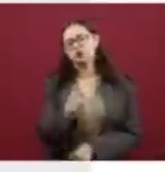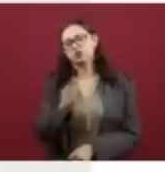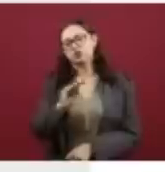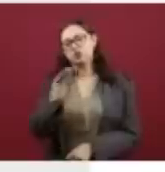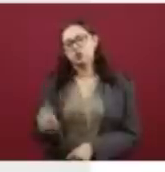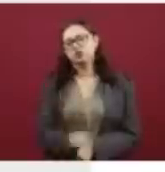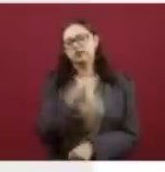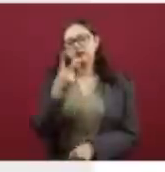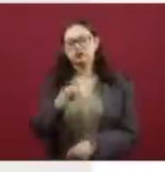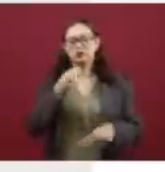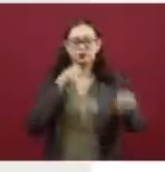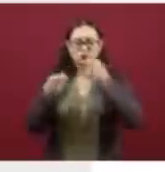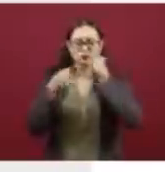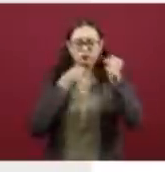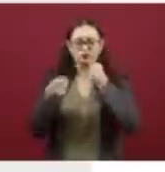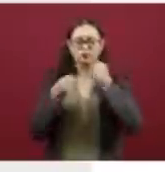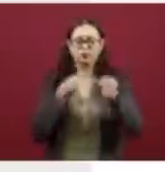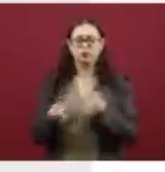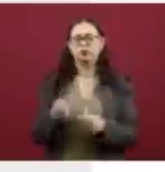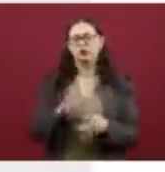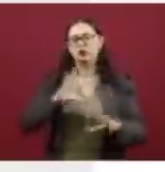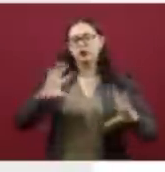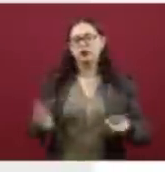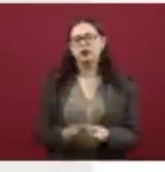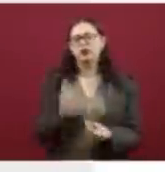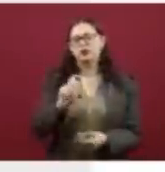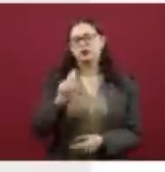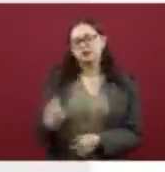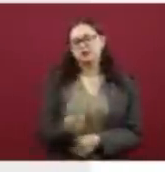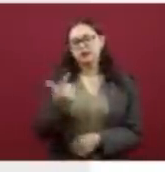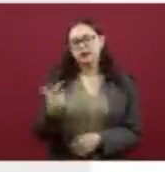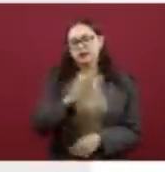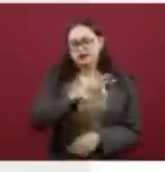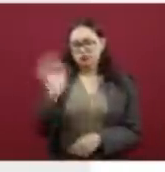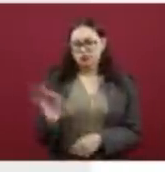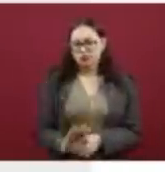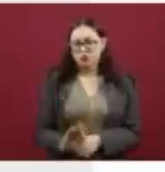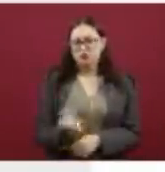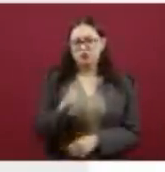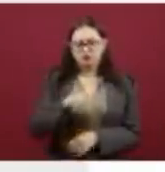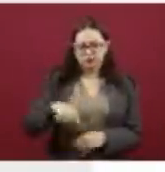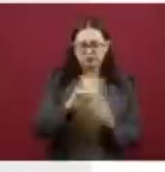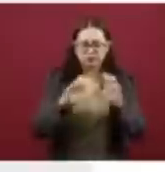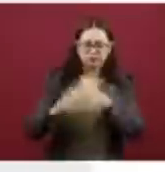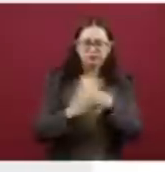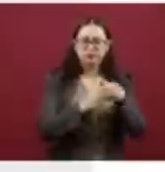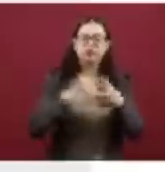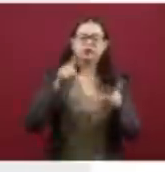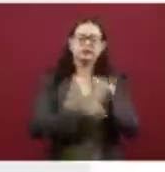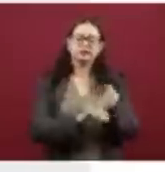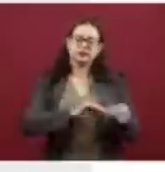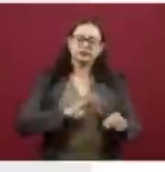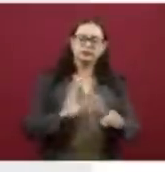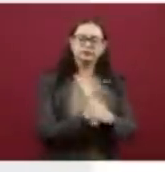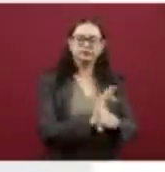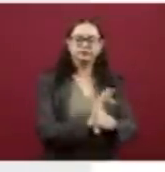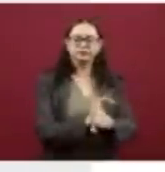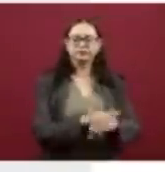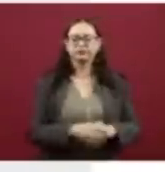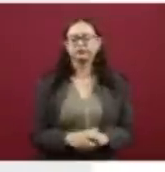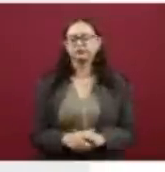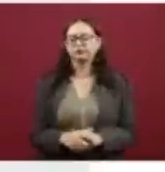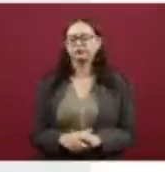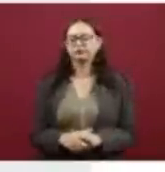292 periodistas, que representan el 37% de las personas sujetas al mecanismo de protección,